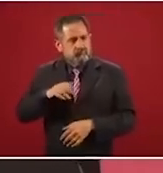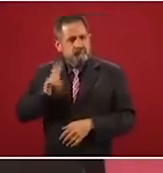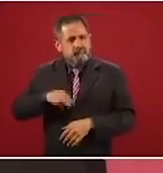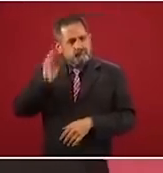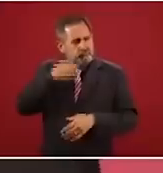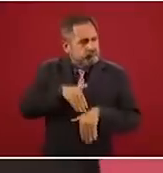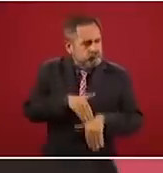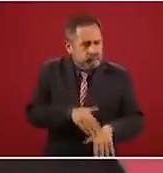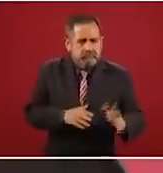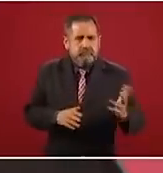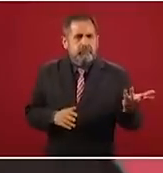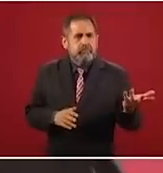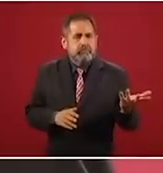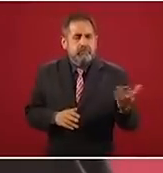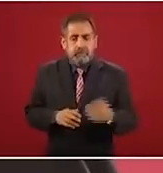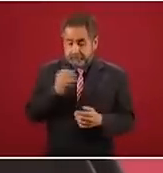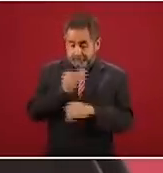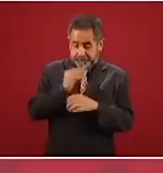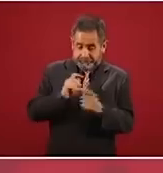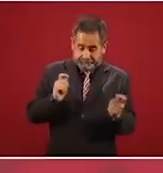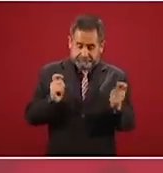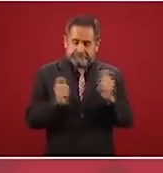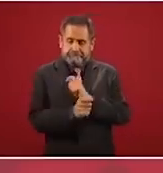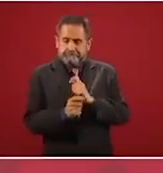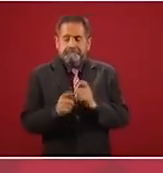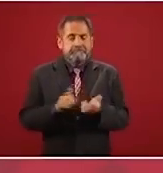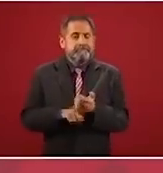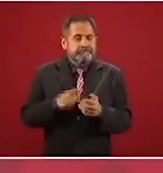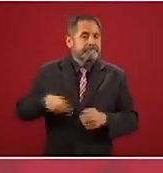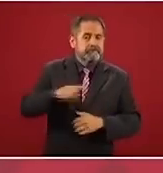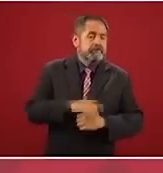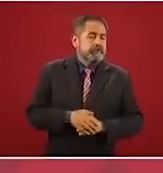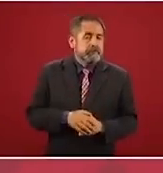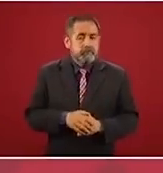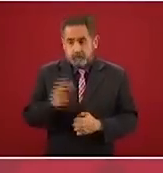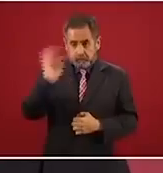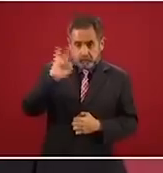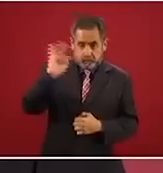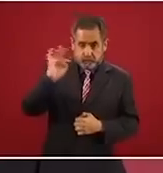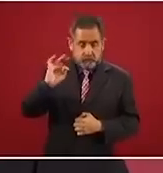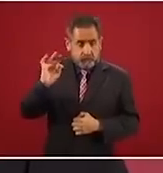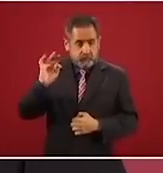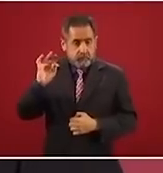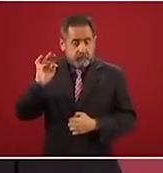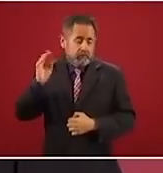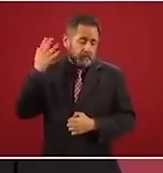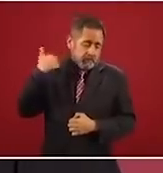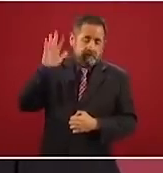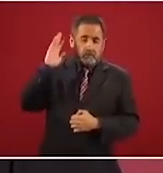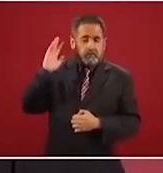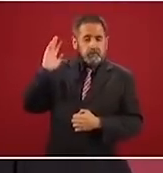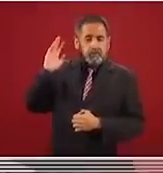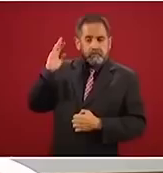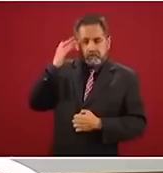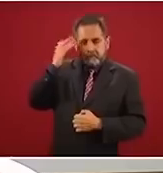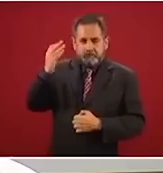además, es una transformación esto. Si viviésemos en otros tiempos, en